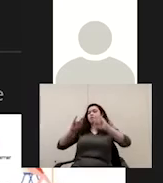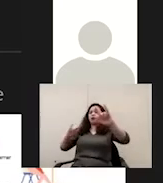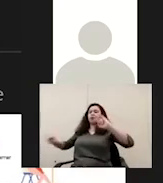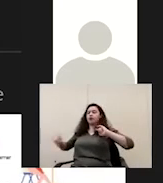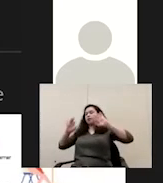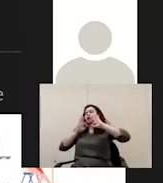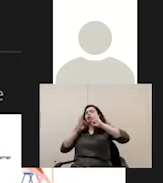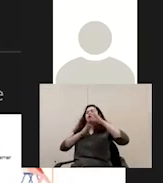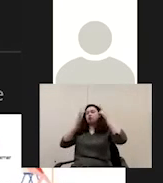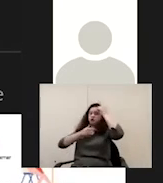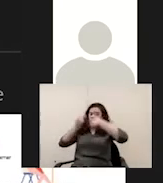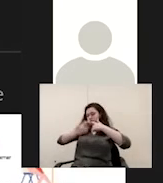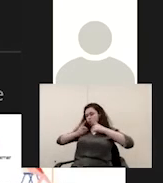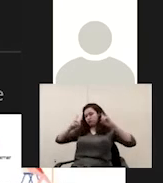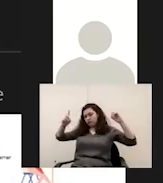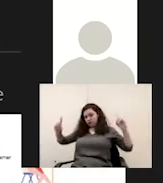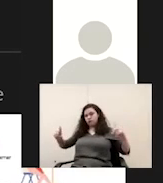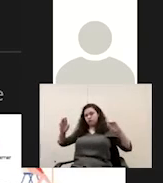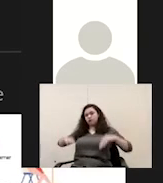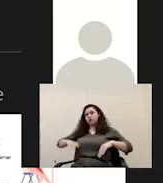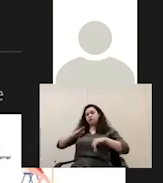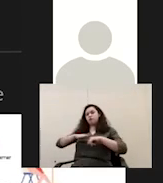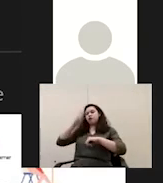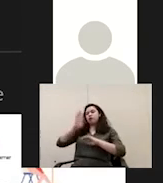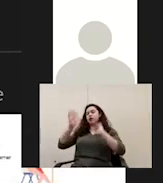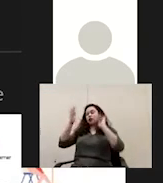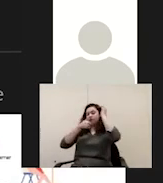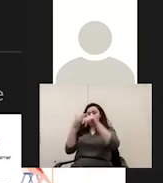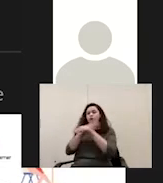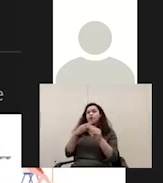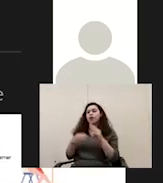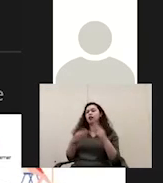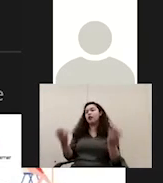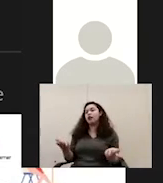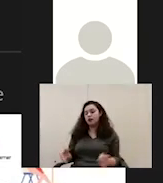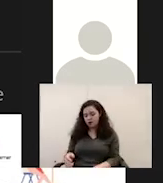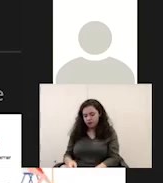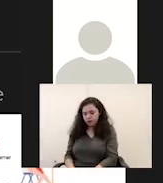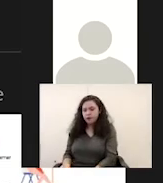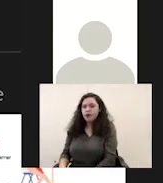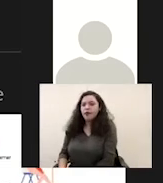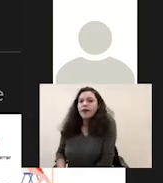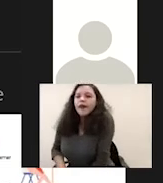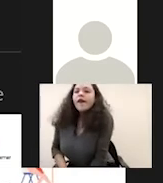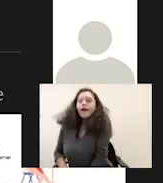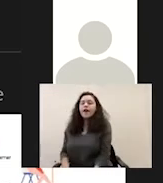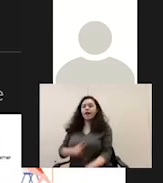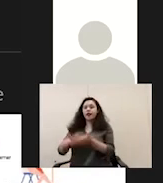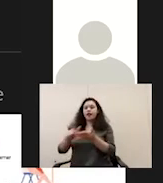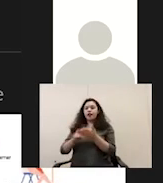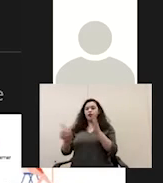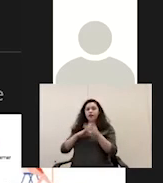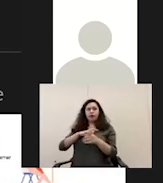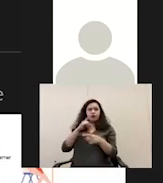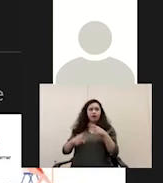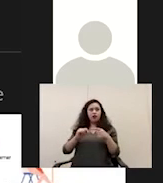sana distancia. Y bueno, una vez que se consulten los materiales, hay que proceder a una limpieza y desinfección continua porque probablemente lo va a usar